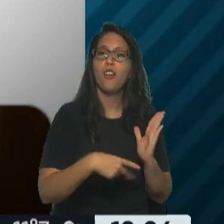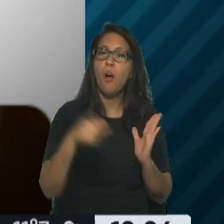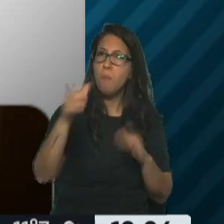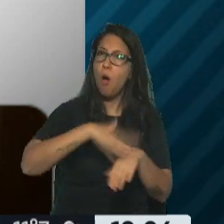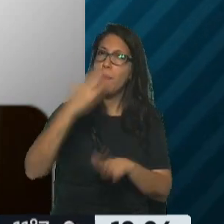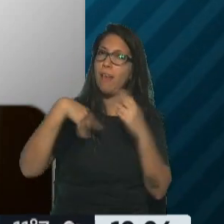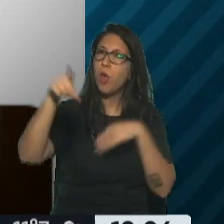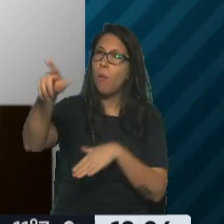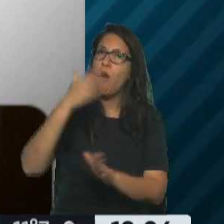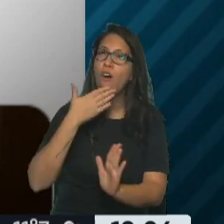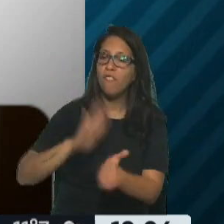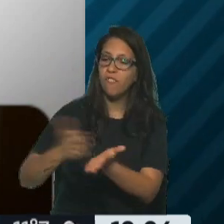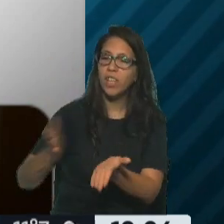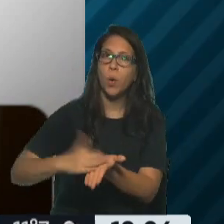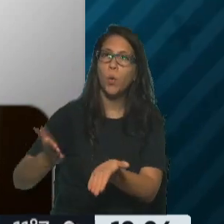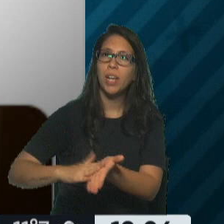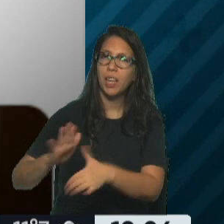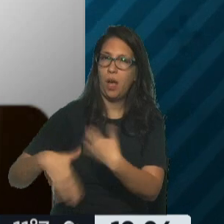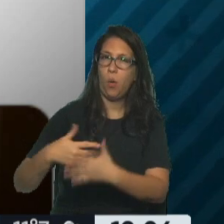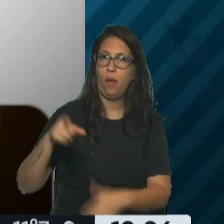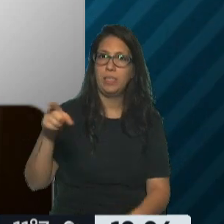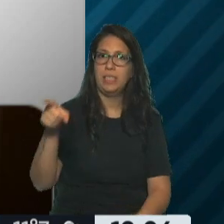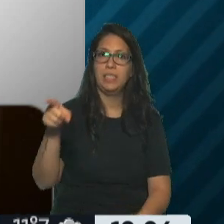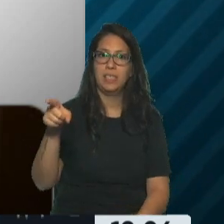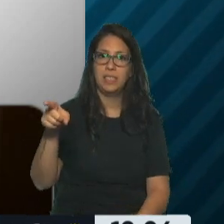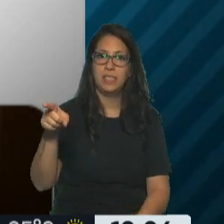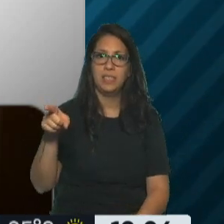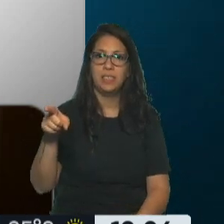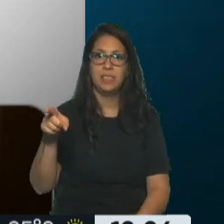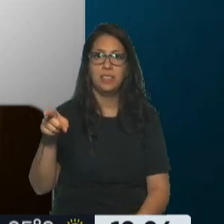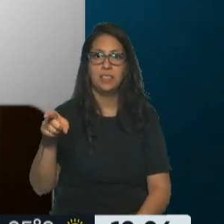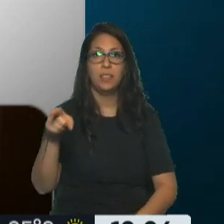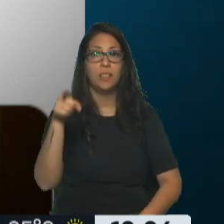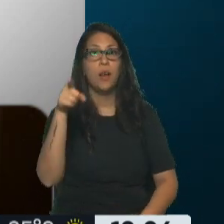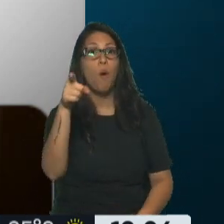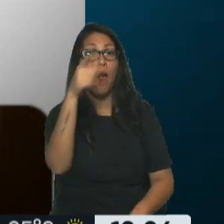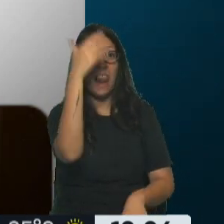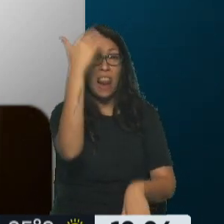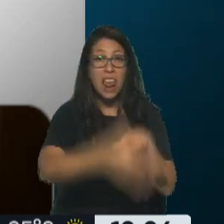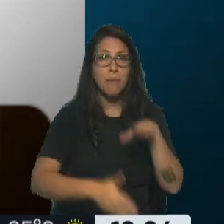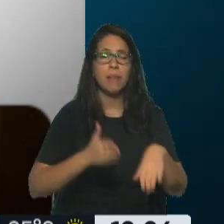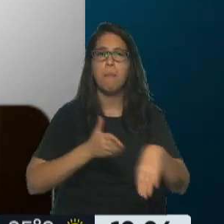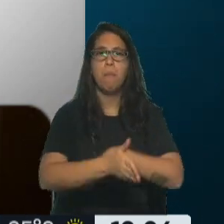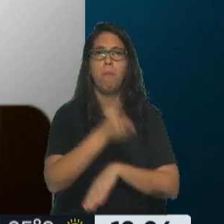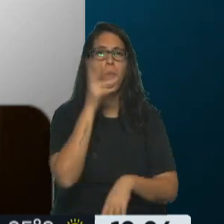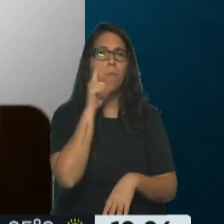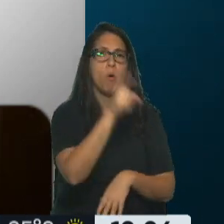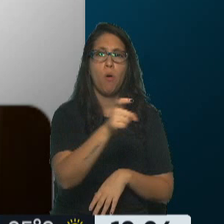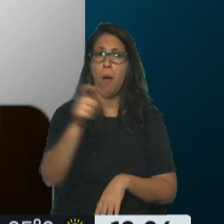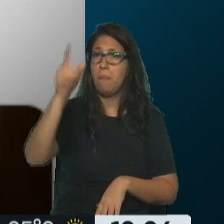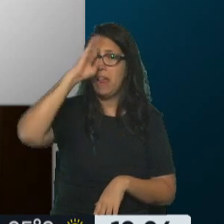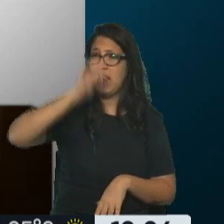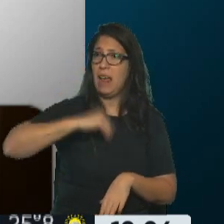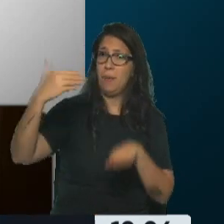ese momento jugabas a las figuritas Y qué más dice daer cruzaste todos los límites los militares vinieron a mi